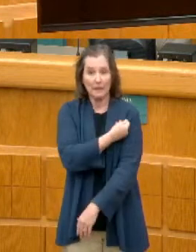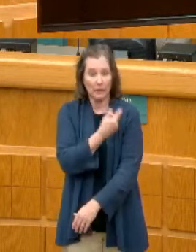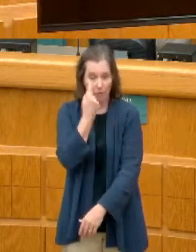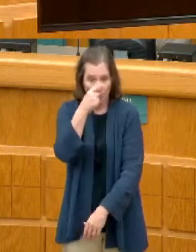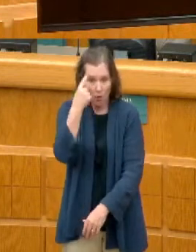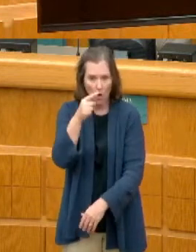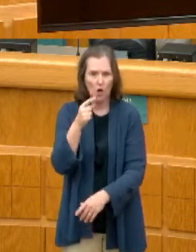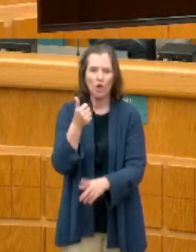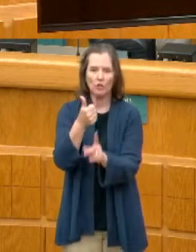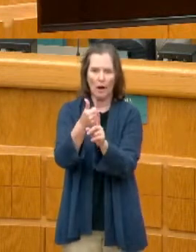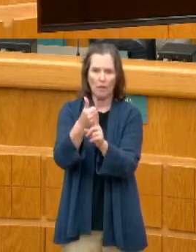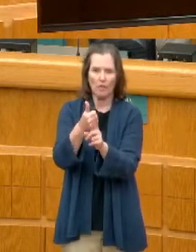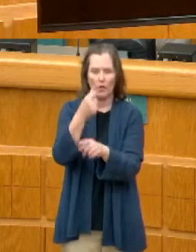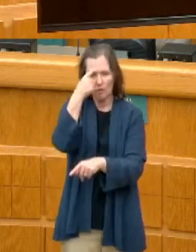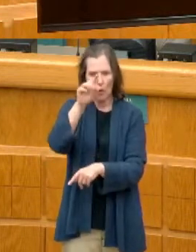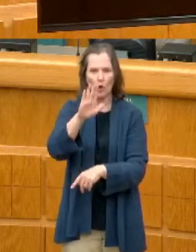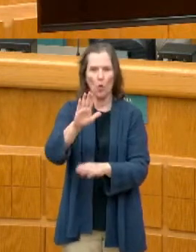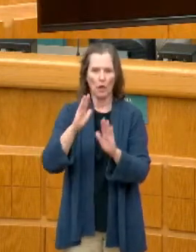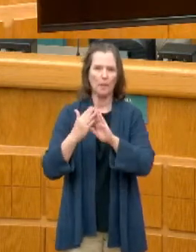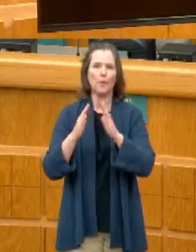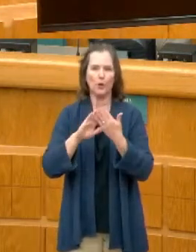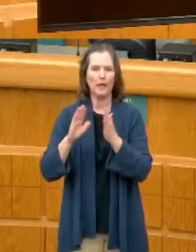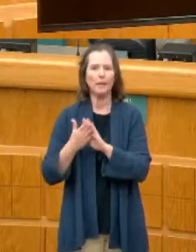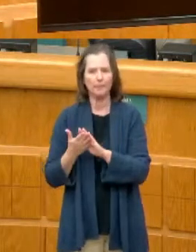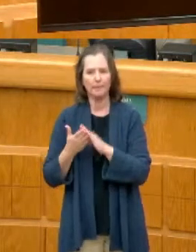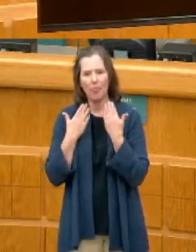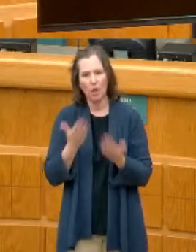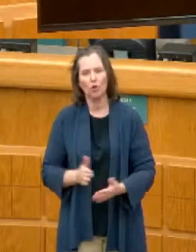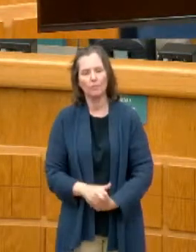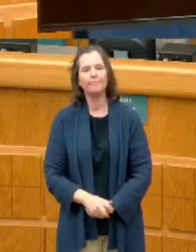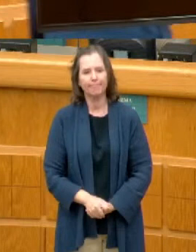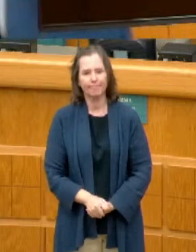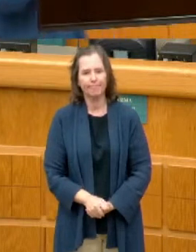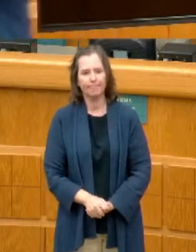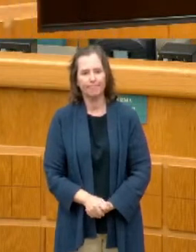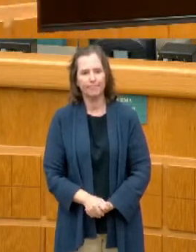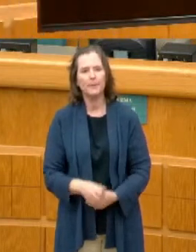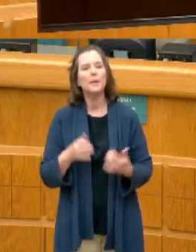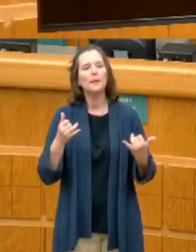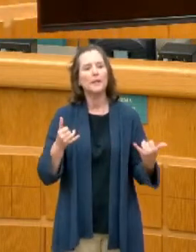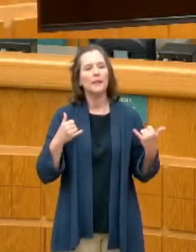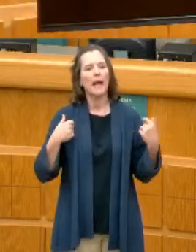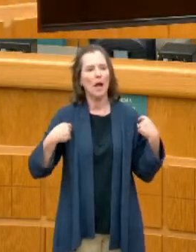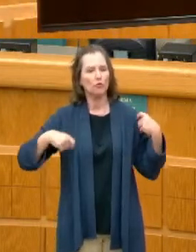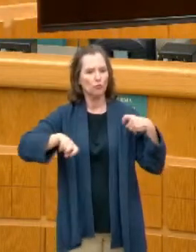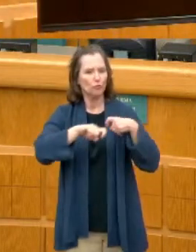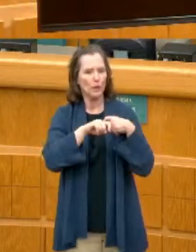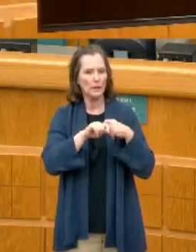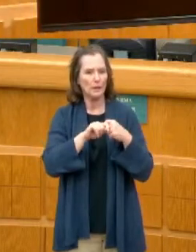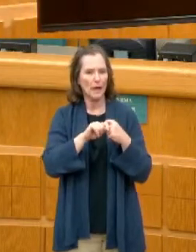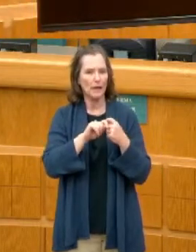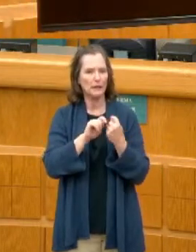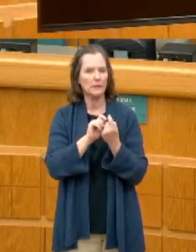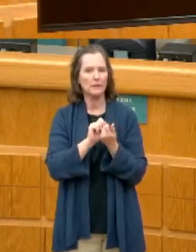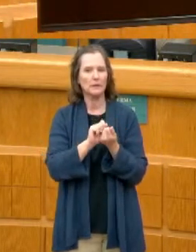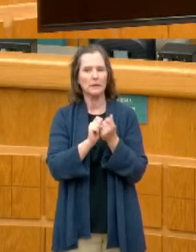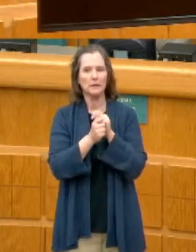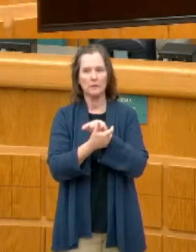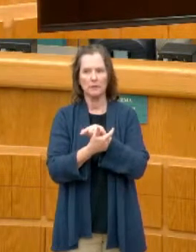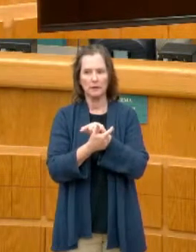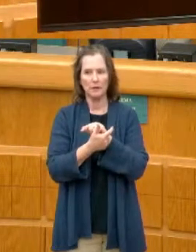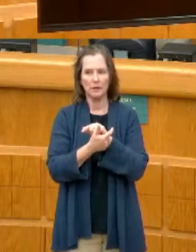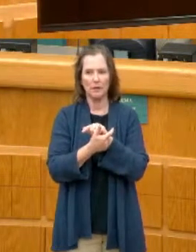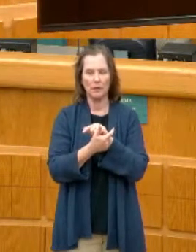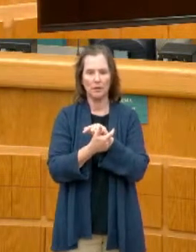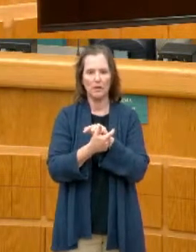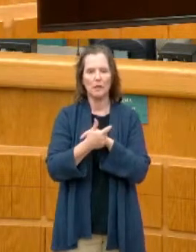Thank you. Aquí estamos otra vez, donde el mes pasado de junio la situación fue muy difícil. Estamos viendo lo mismo otra vez. Hace un par